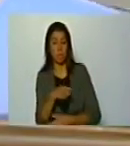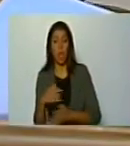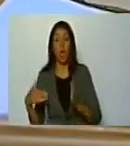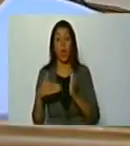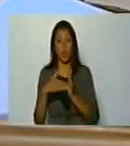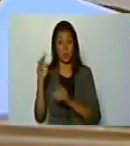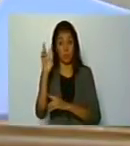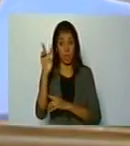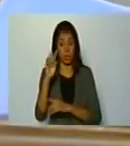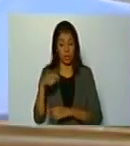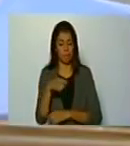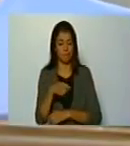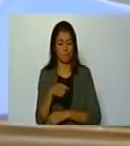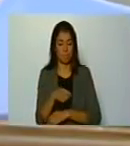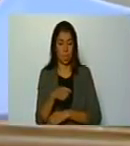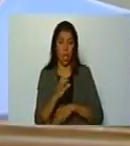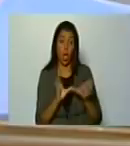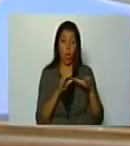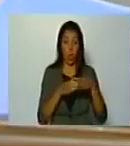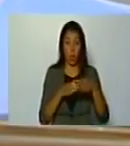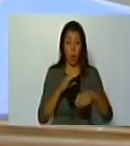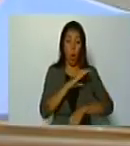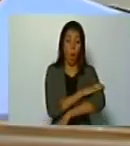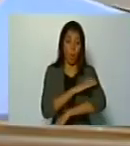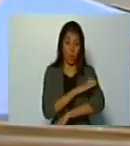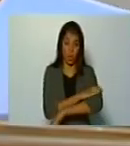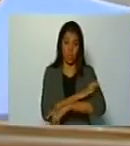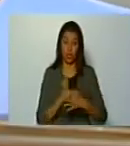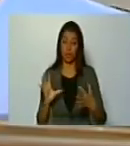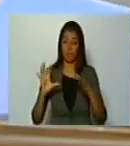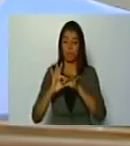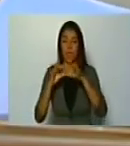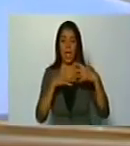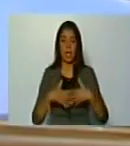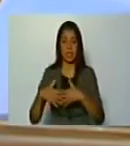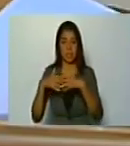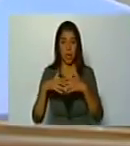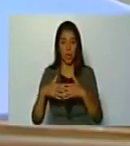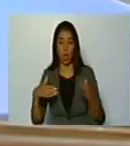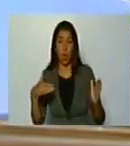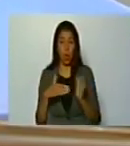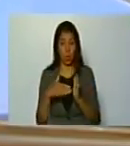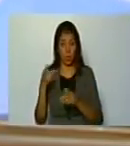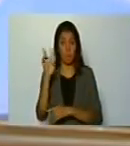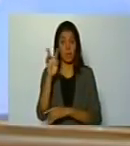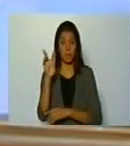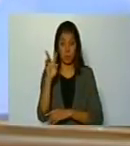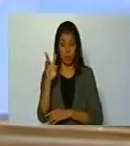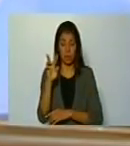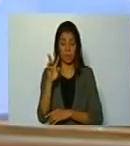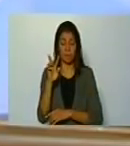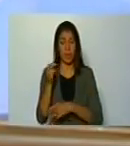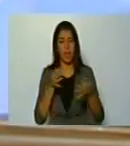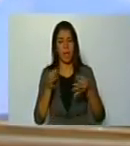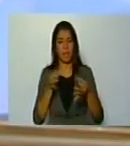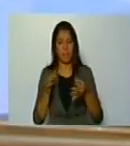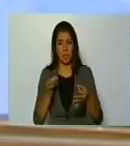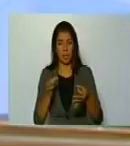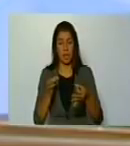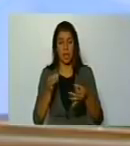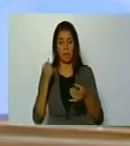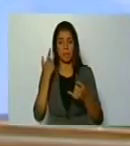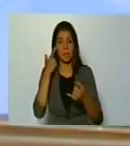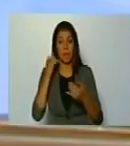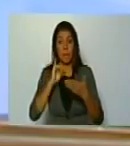nación y ejecutada por un grupo contrario a los intereses de Venezuela. Destacó en tal sentido que los aportes